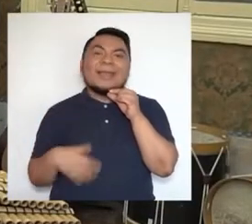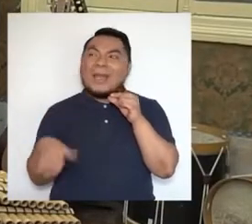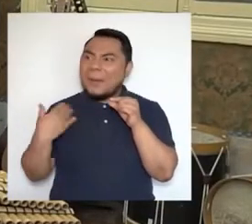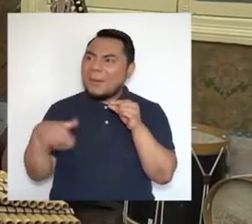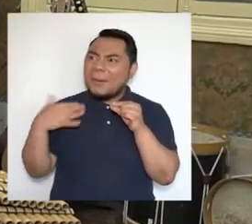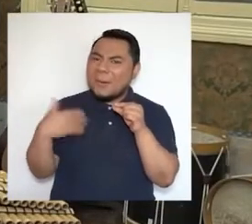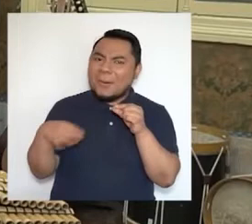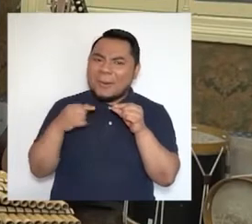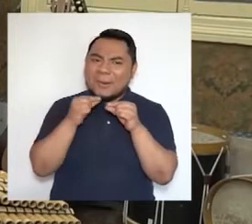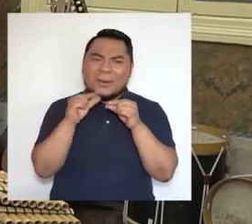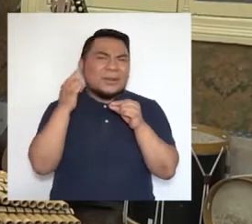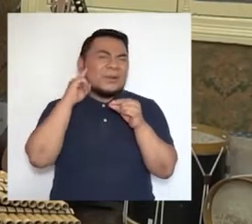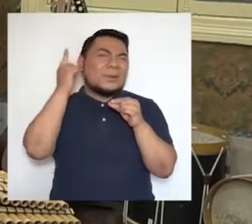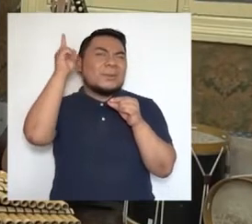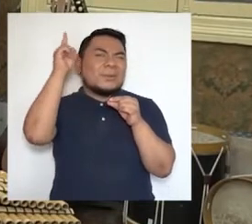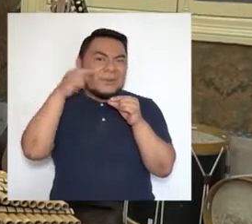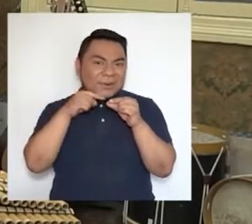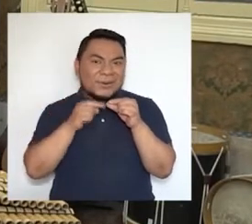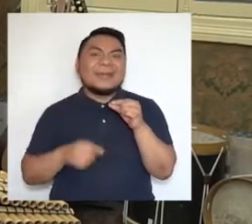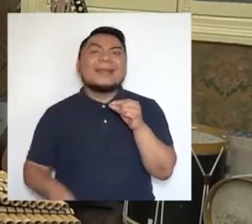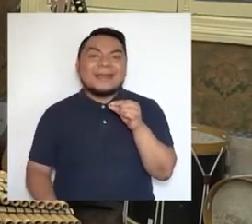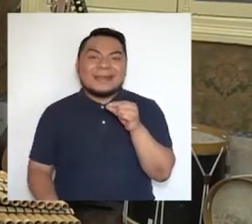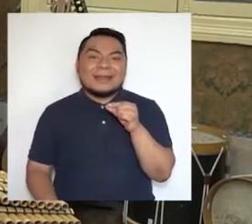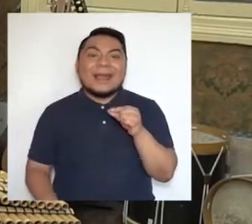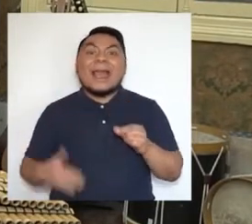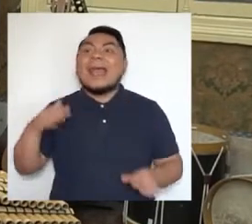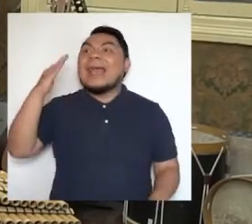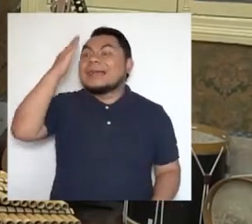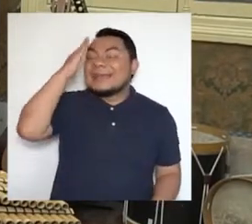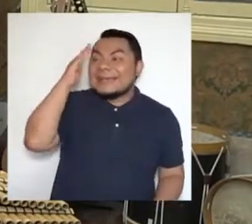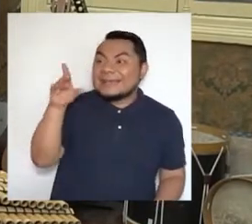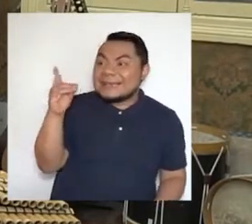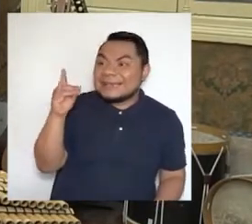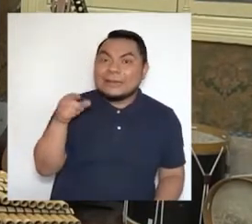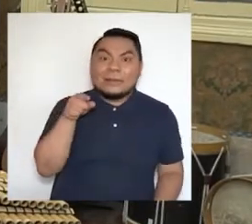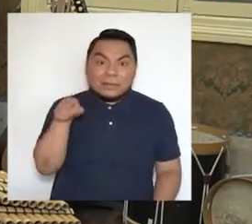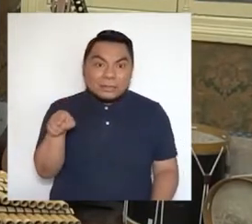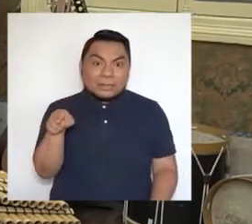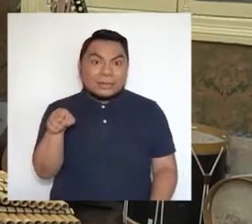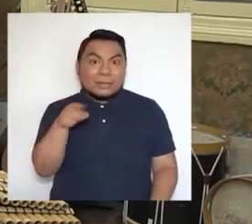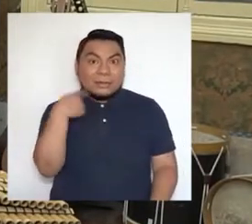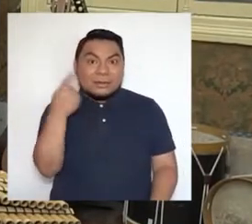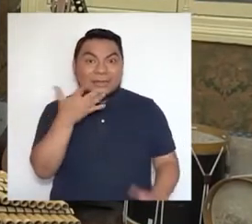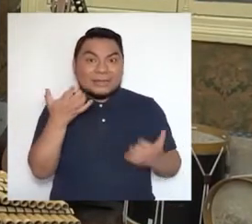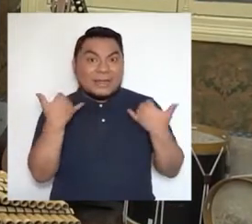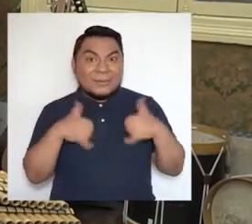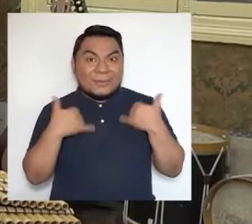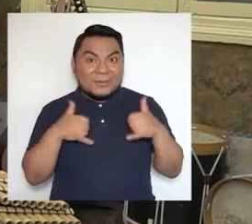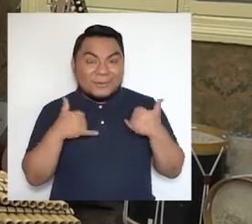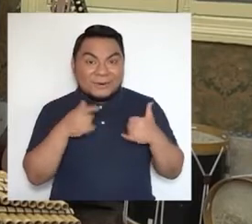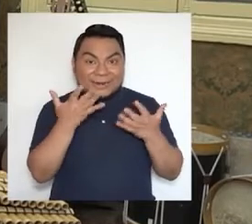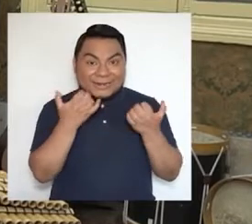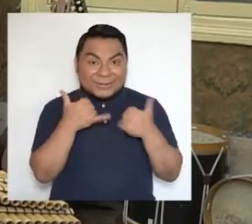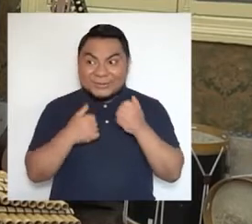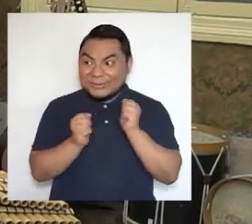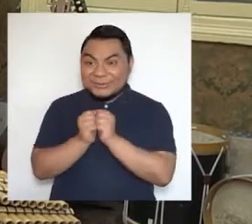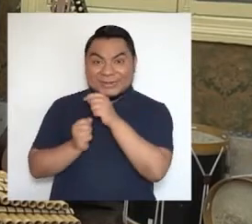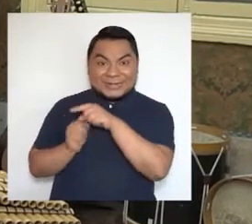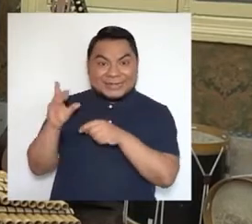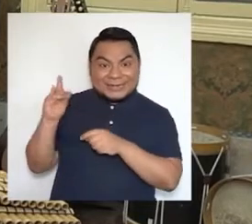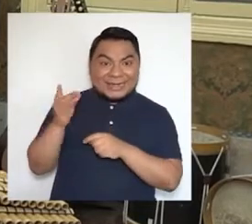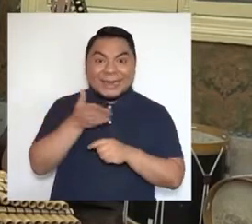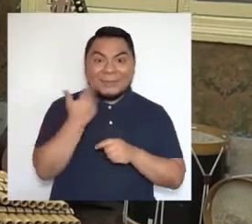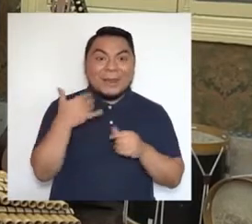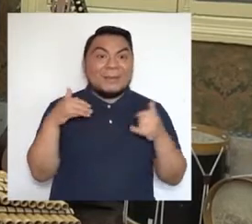¡Wow! ¡Cómo suena! ¡Ya sé! ¿Y si hacemos un juego? ¿Chicos quieren jugar con Yuraxita? Vamos a